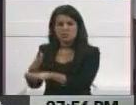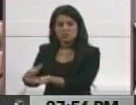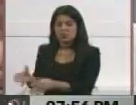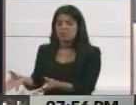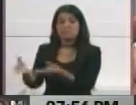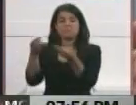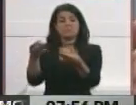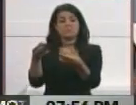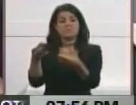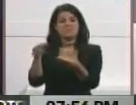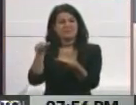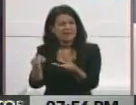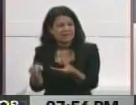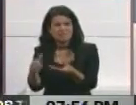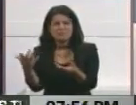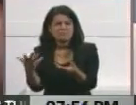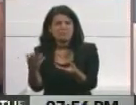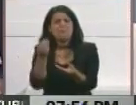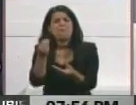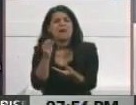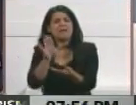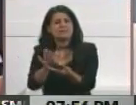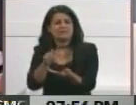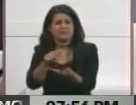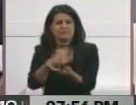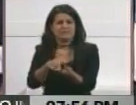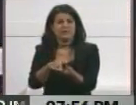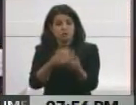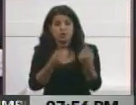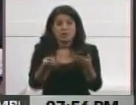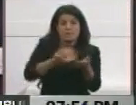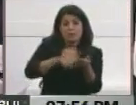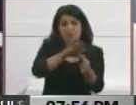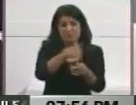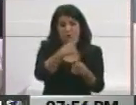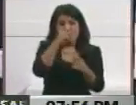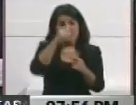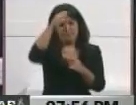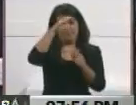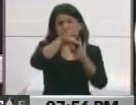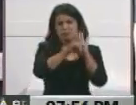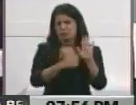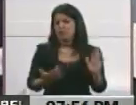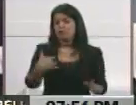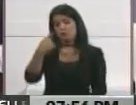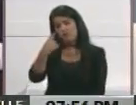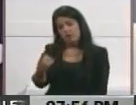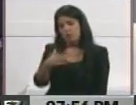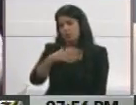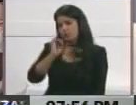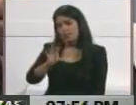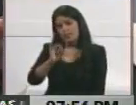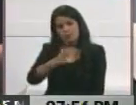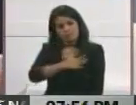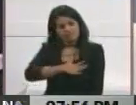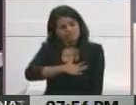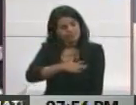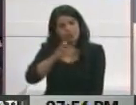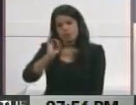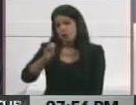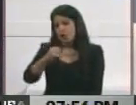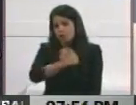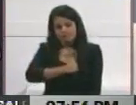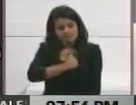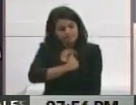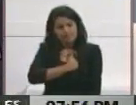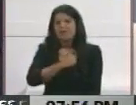debieron ocurrir en la historia tú repitiéndolo textualmente Oye es lamentable más bien se les llama